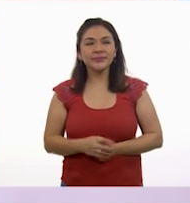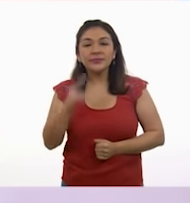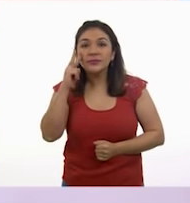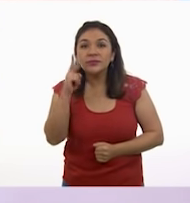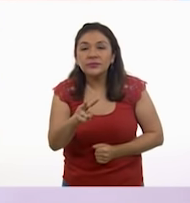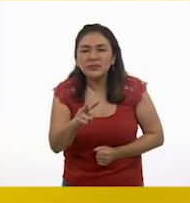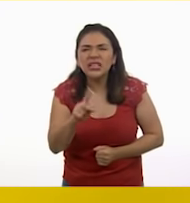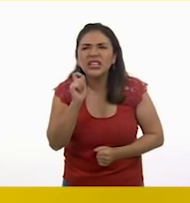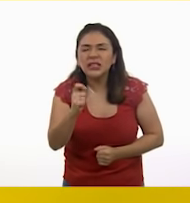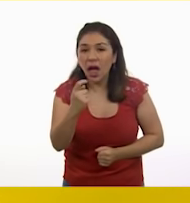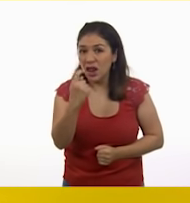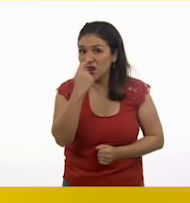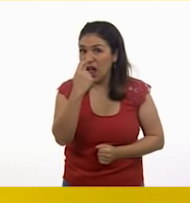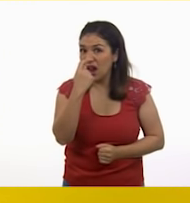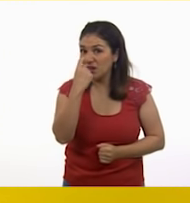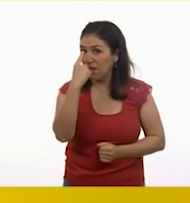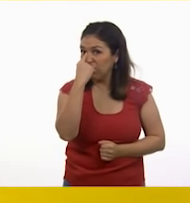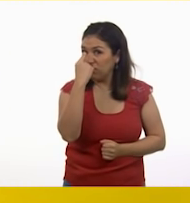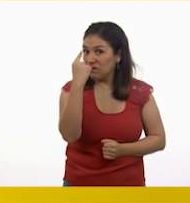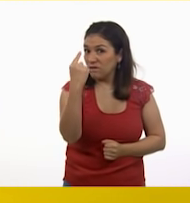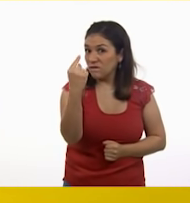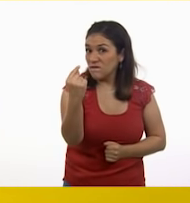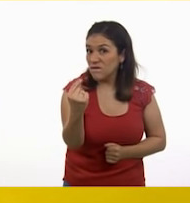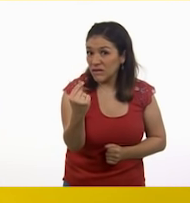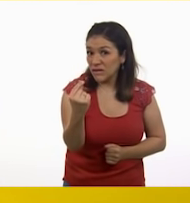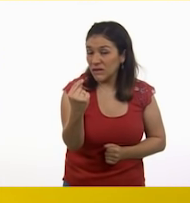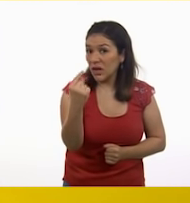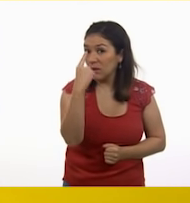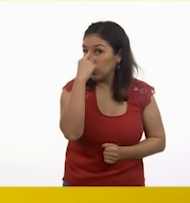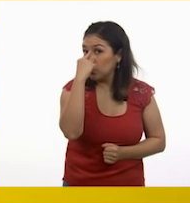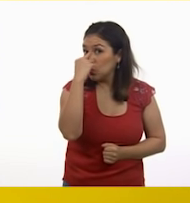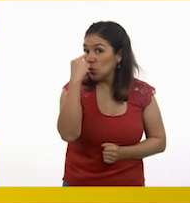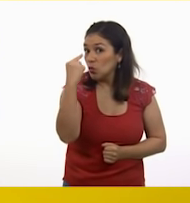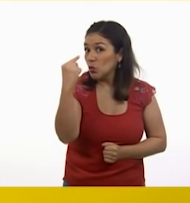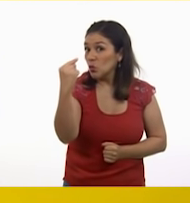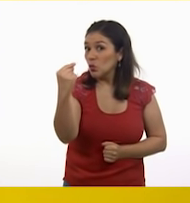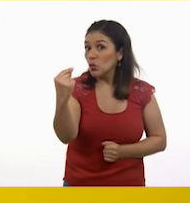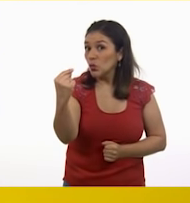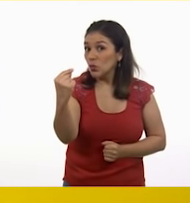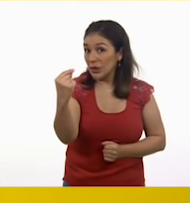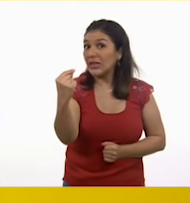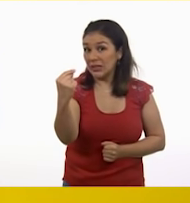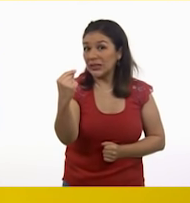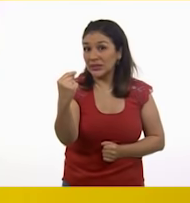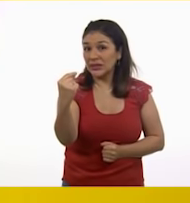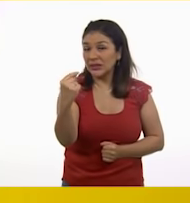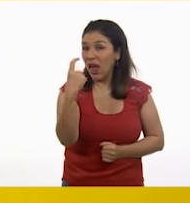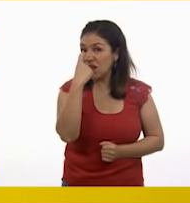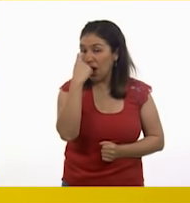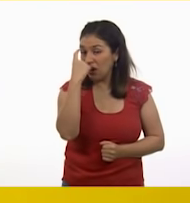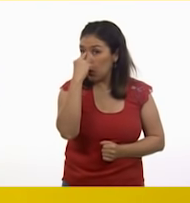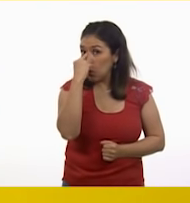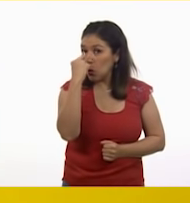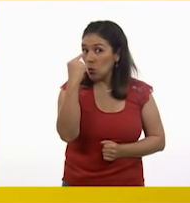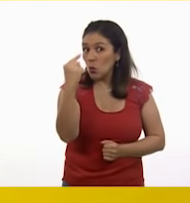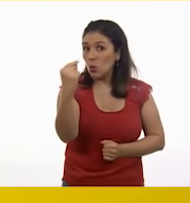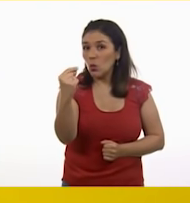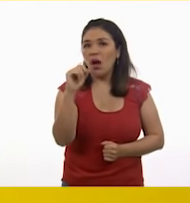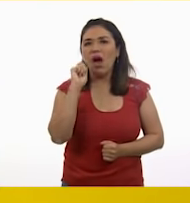nariz larga y recta nariz larga y recta